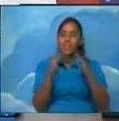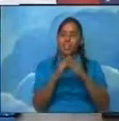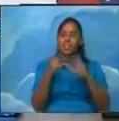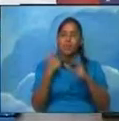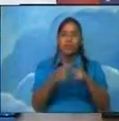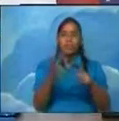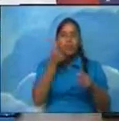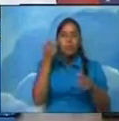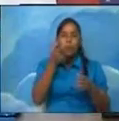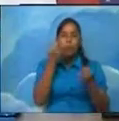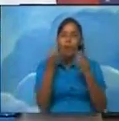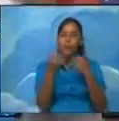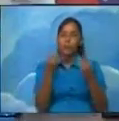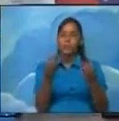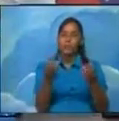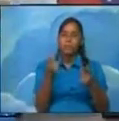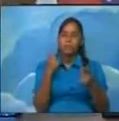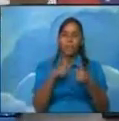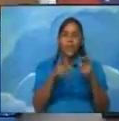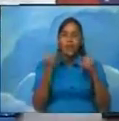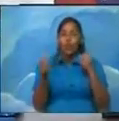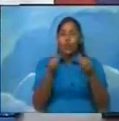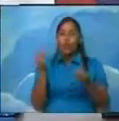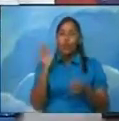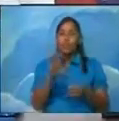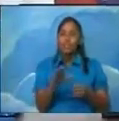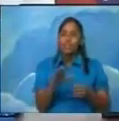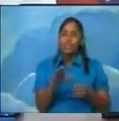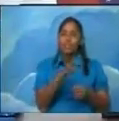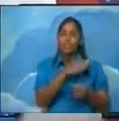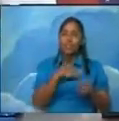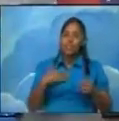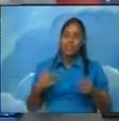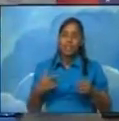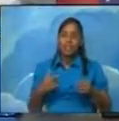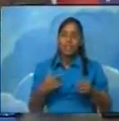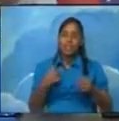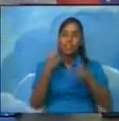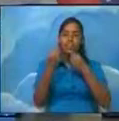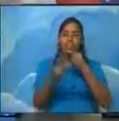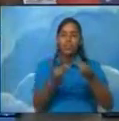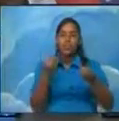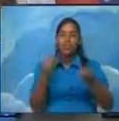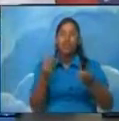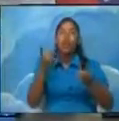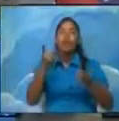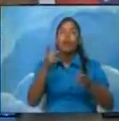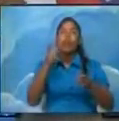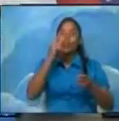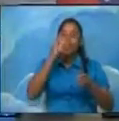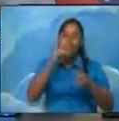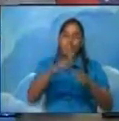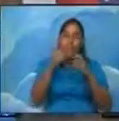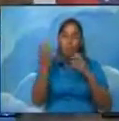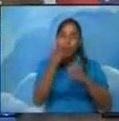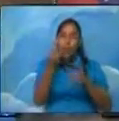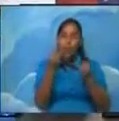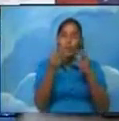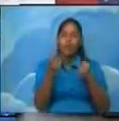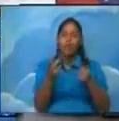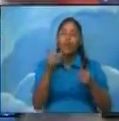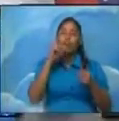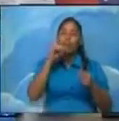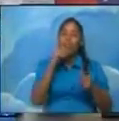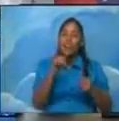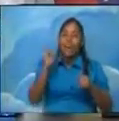busca demasiado. ¿Pero cómo que te busca demasiado? Como el gallo a la gallina, me busca demasiado, como el gallo